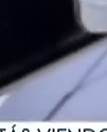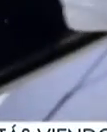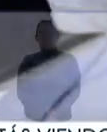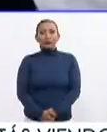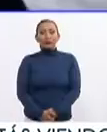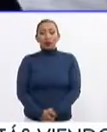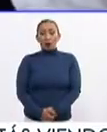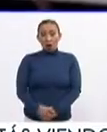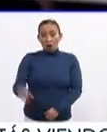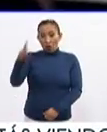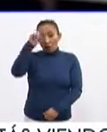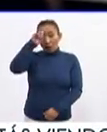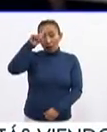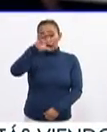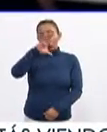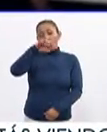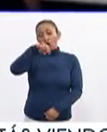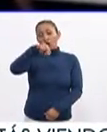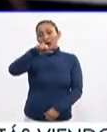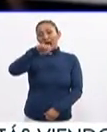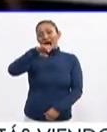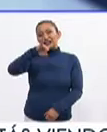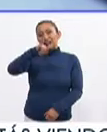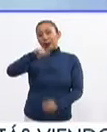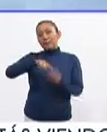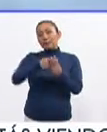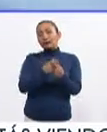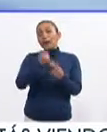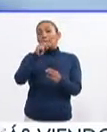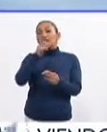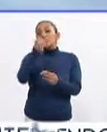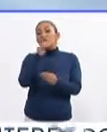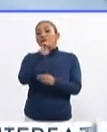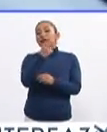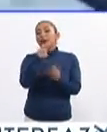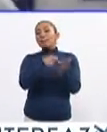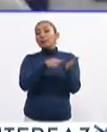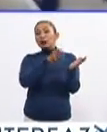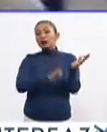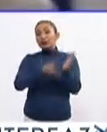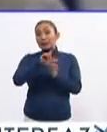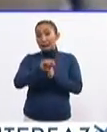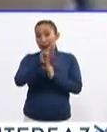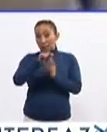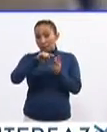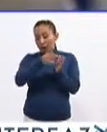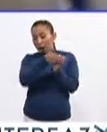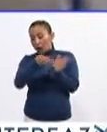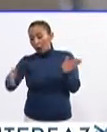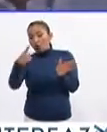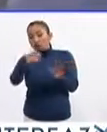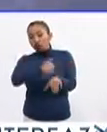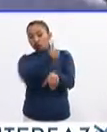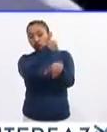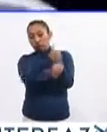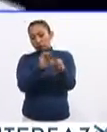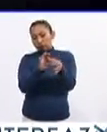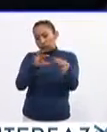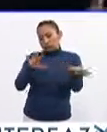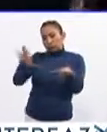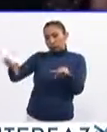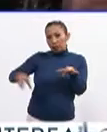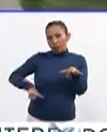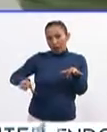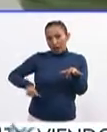El Consejo Nacional de Ciencia y Tecnología surgió el 29 de diciembre de 1970 como un organismo descentralizado